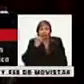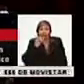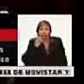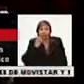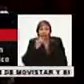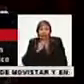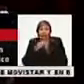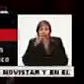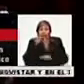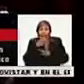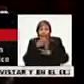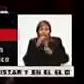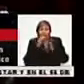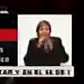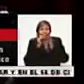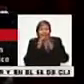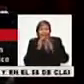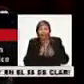ingresamos a esta casa